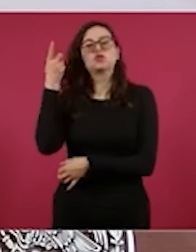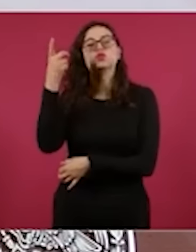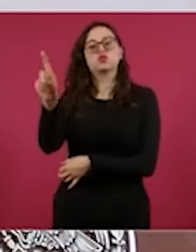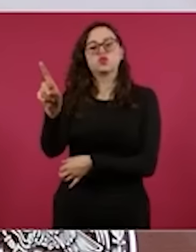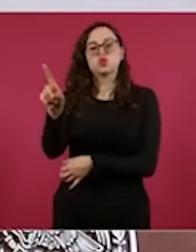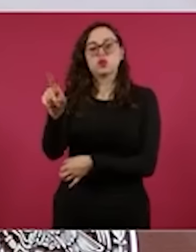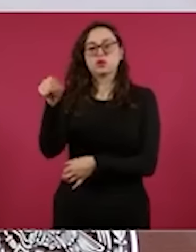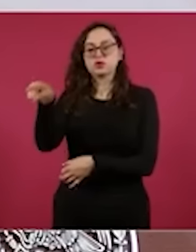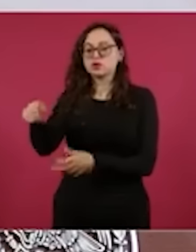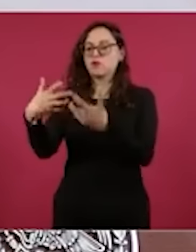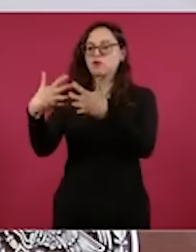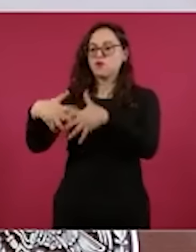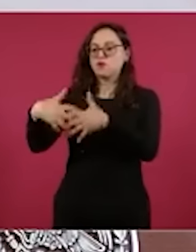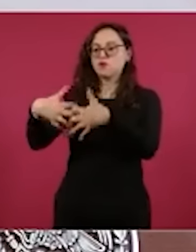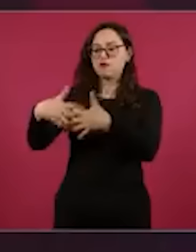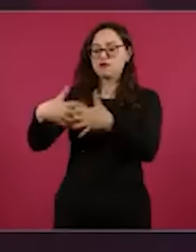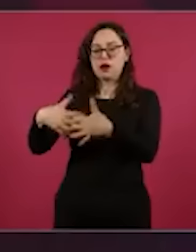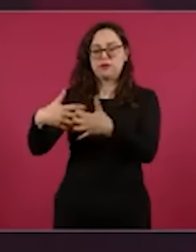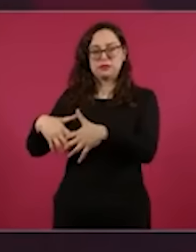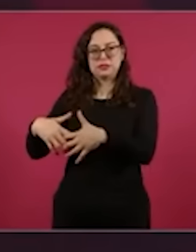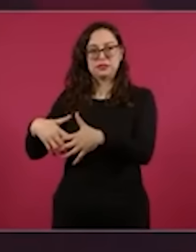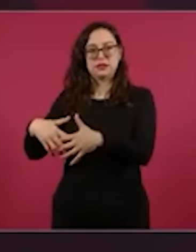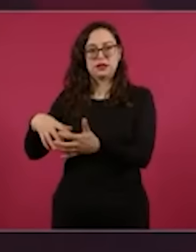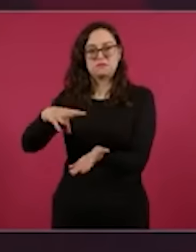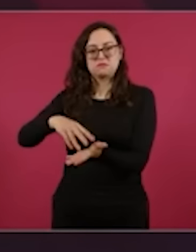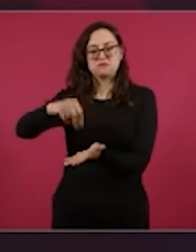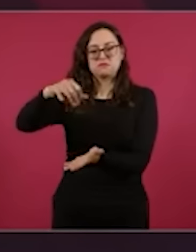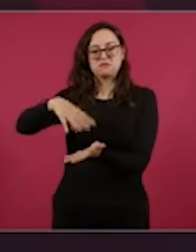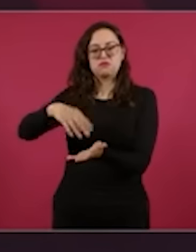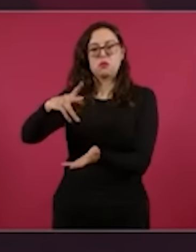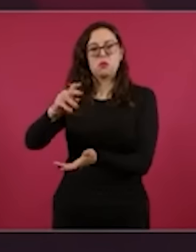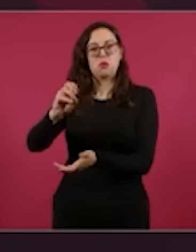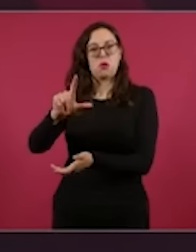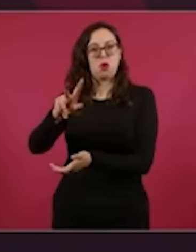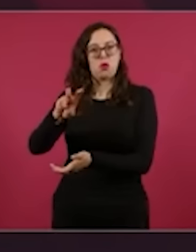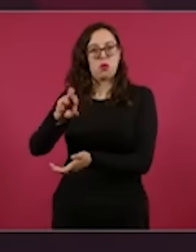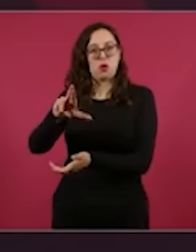la fábrica de pólvora histórica en Santa Fe,